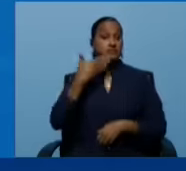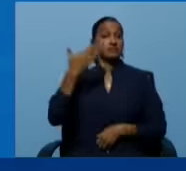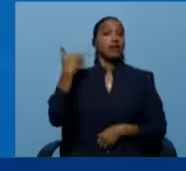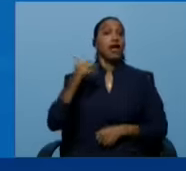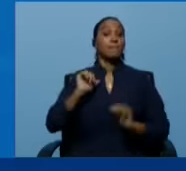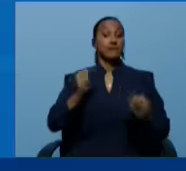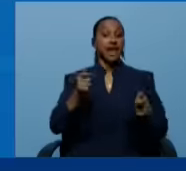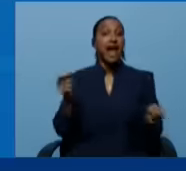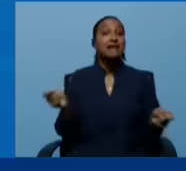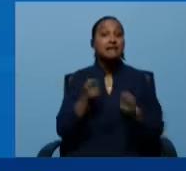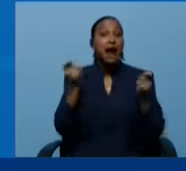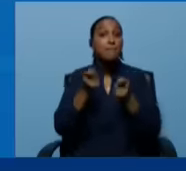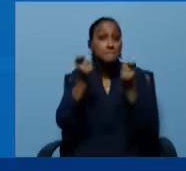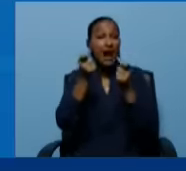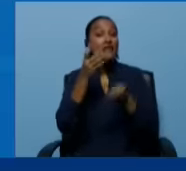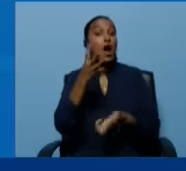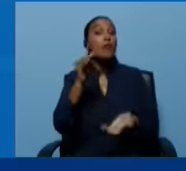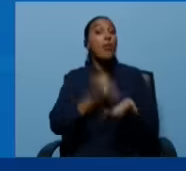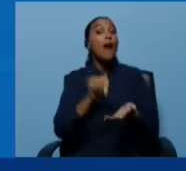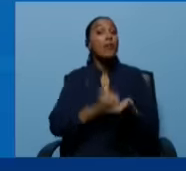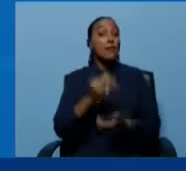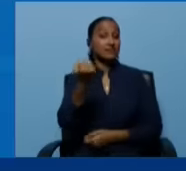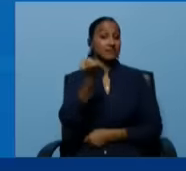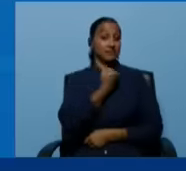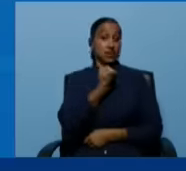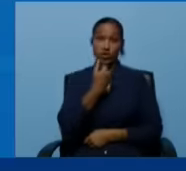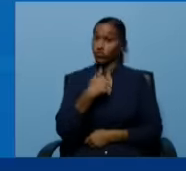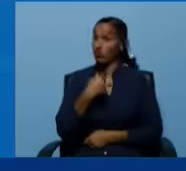4 veces. No estoy hablando tontería.